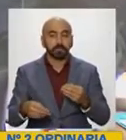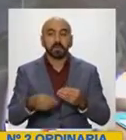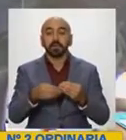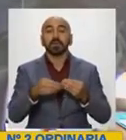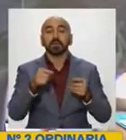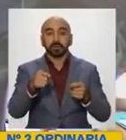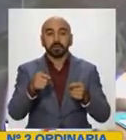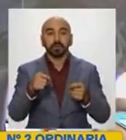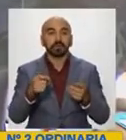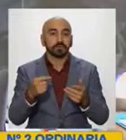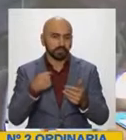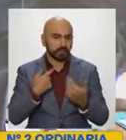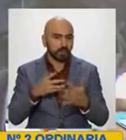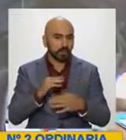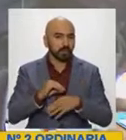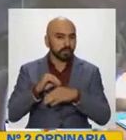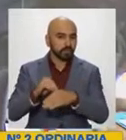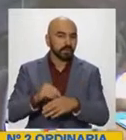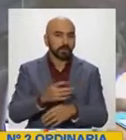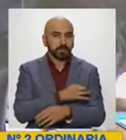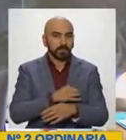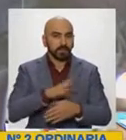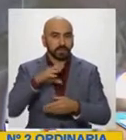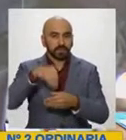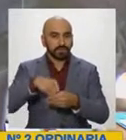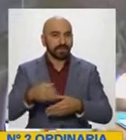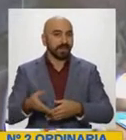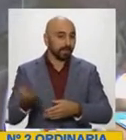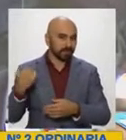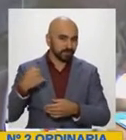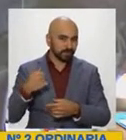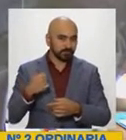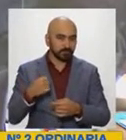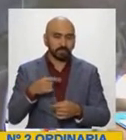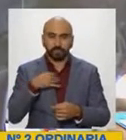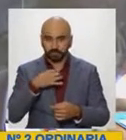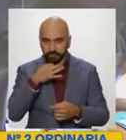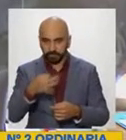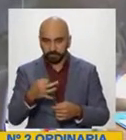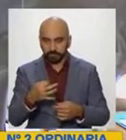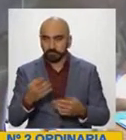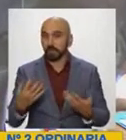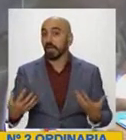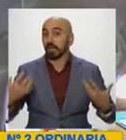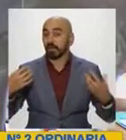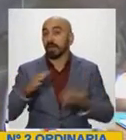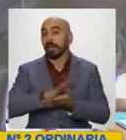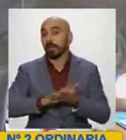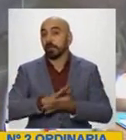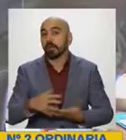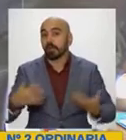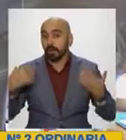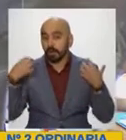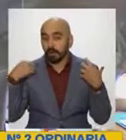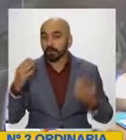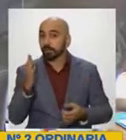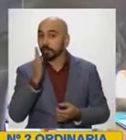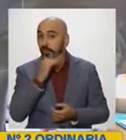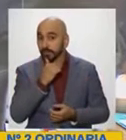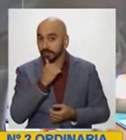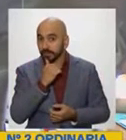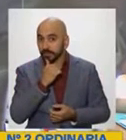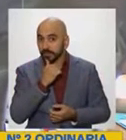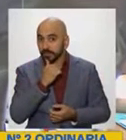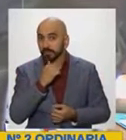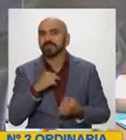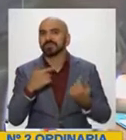Interior, a su antecesor, si no nos hacemos cargo de este problema, que ya llegó